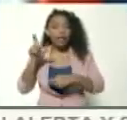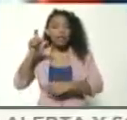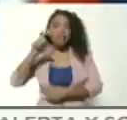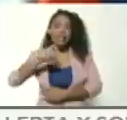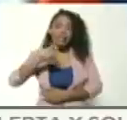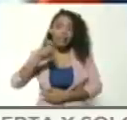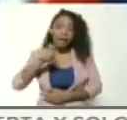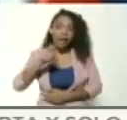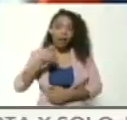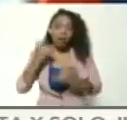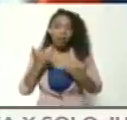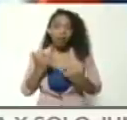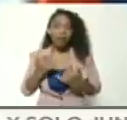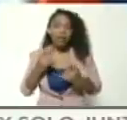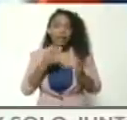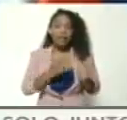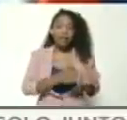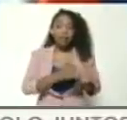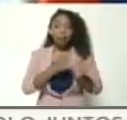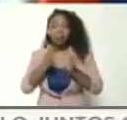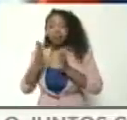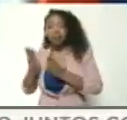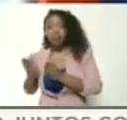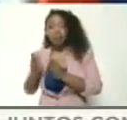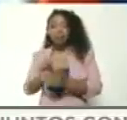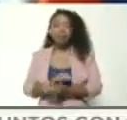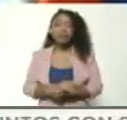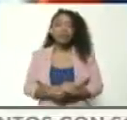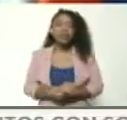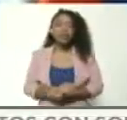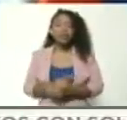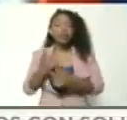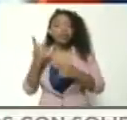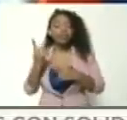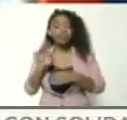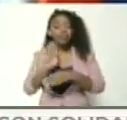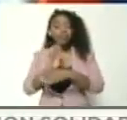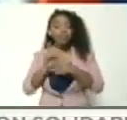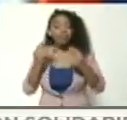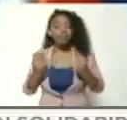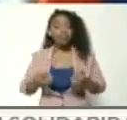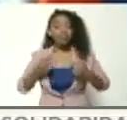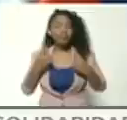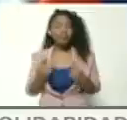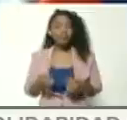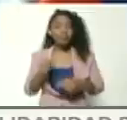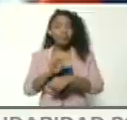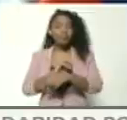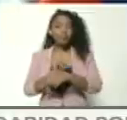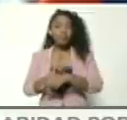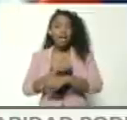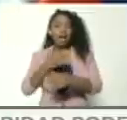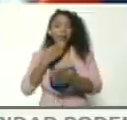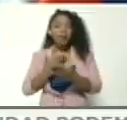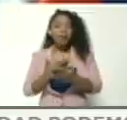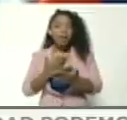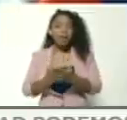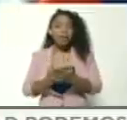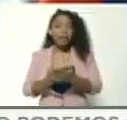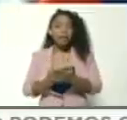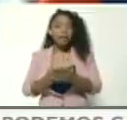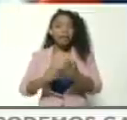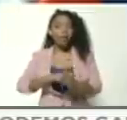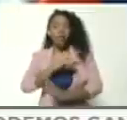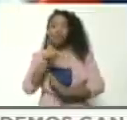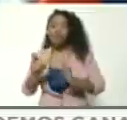necesario y pertinente que se trasladen con cierta premura las propuestas concretas de